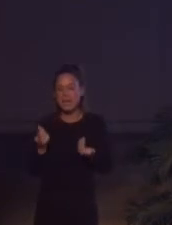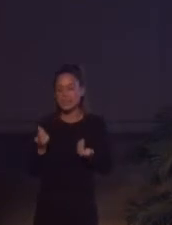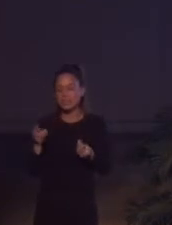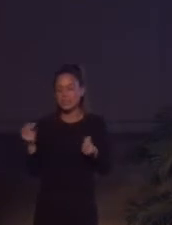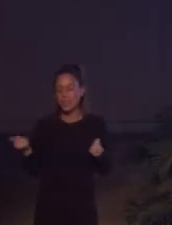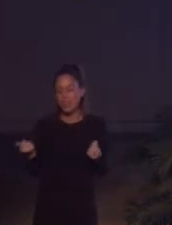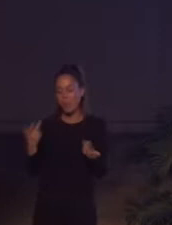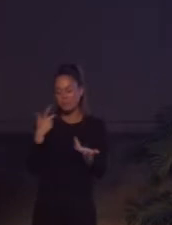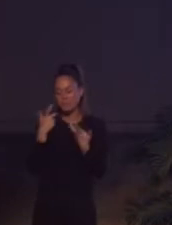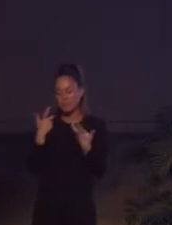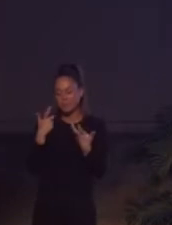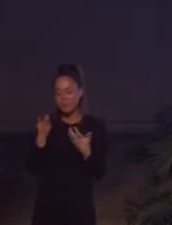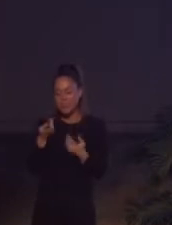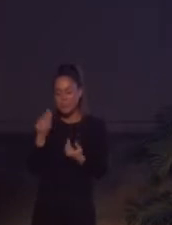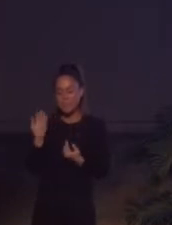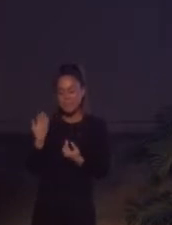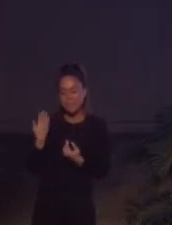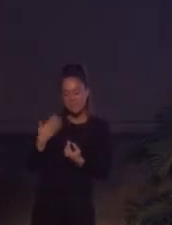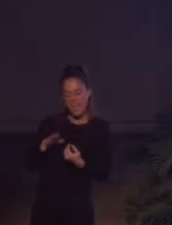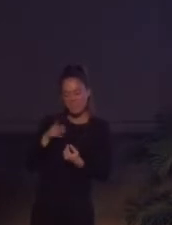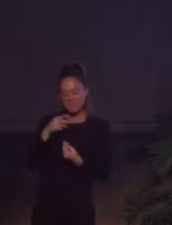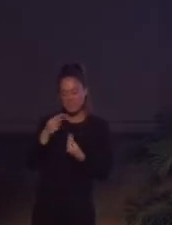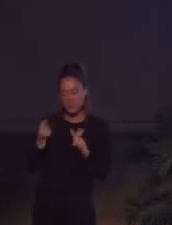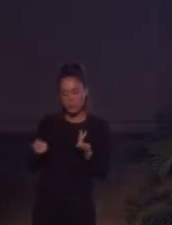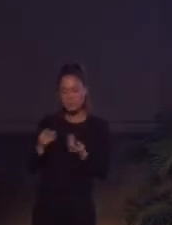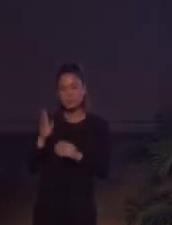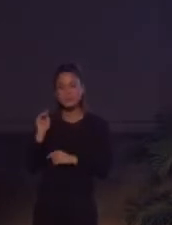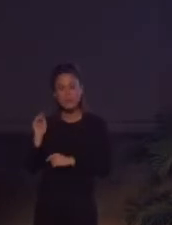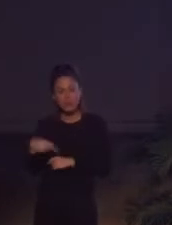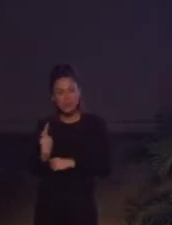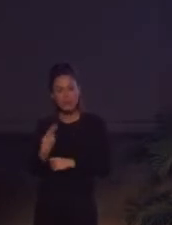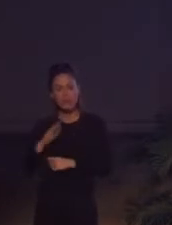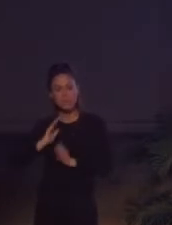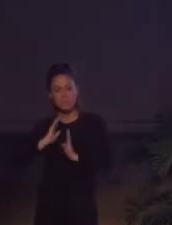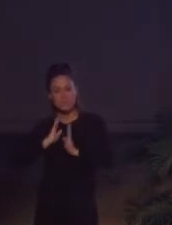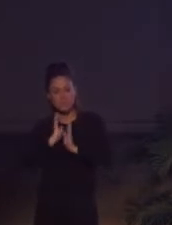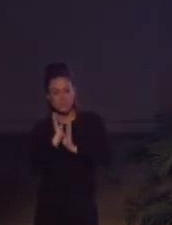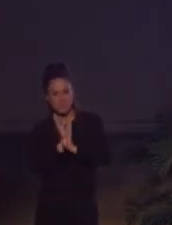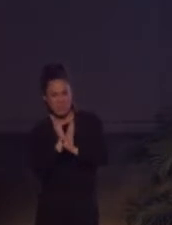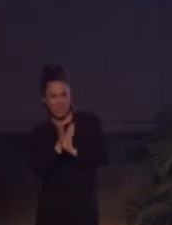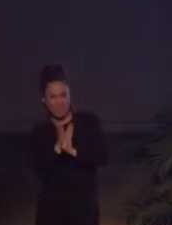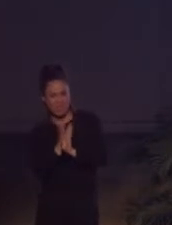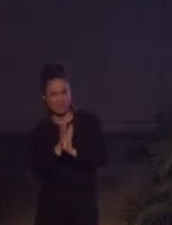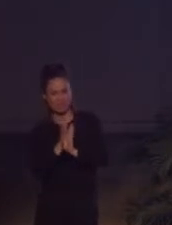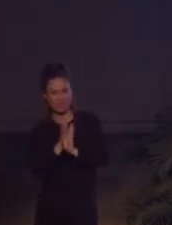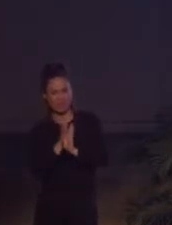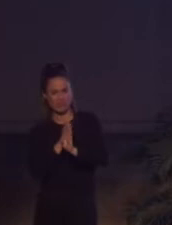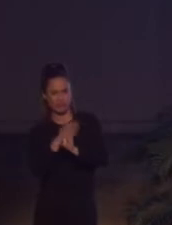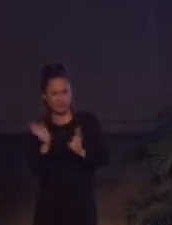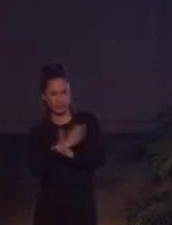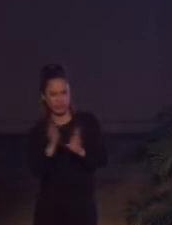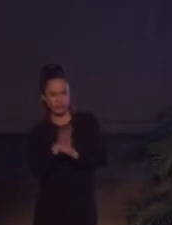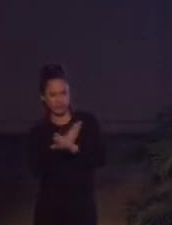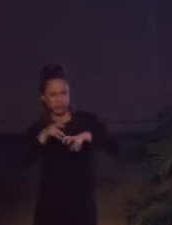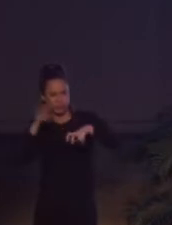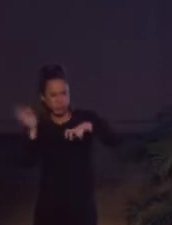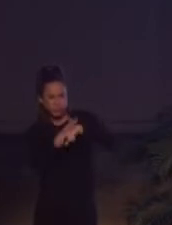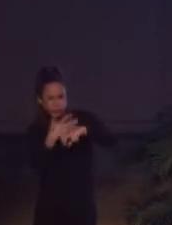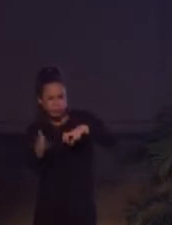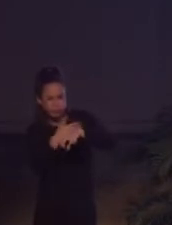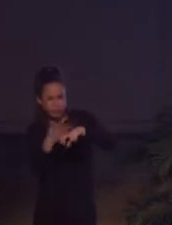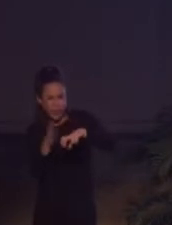de la explotación, que vienen con maltrato, bueno, si hay posible, si los que llegan al matadero no son maltratados.